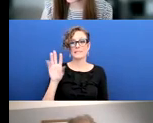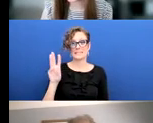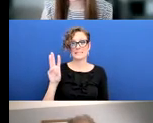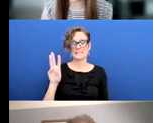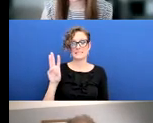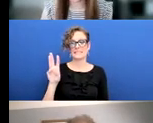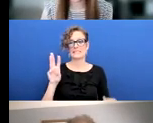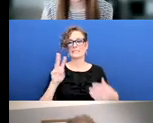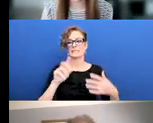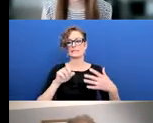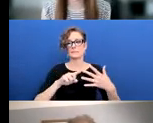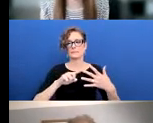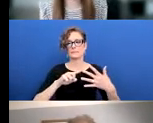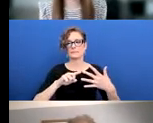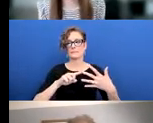1356